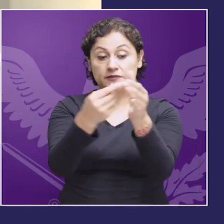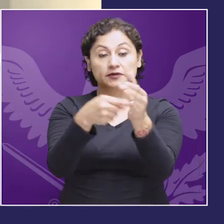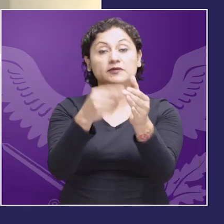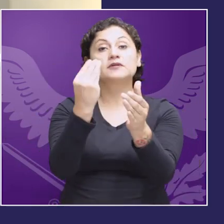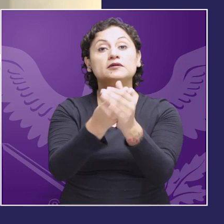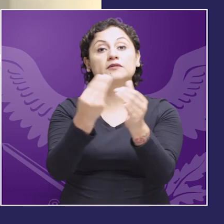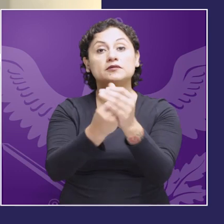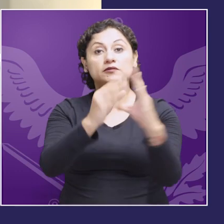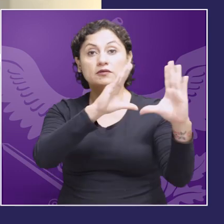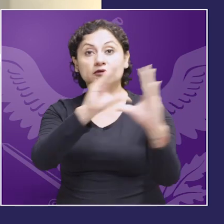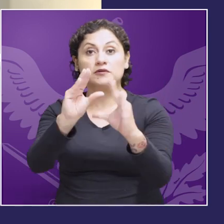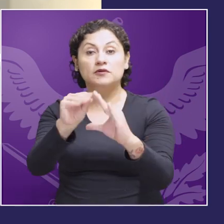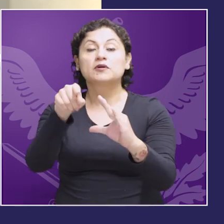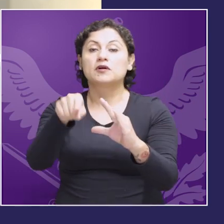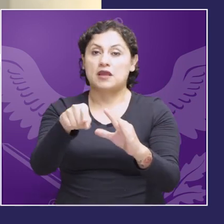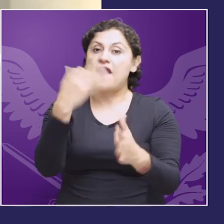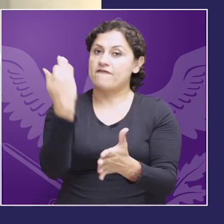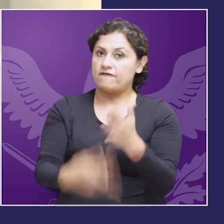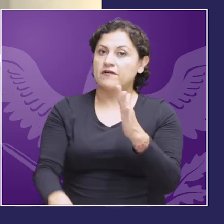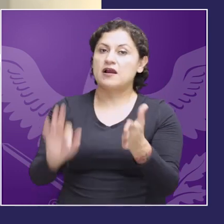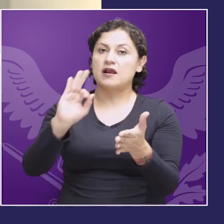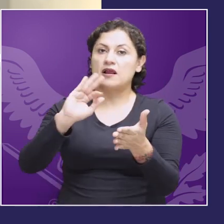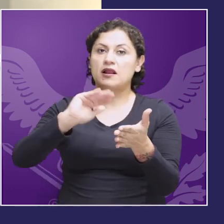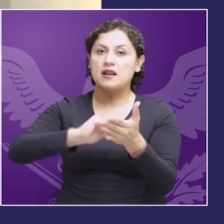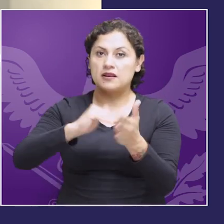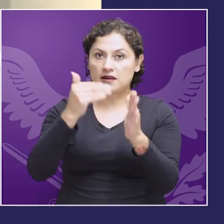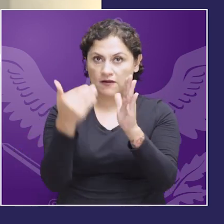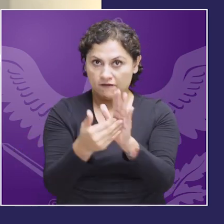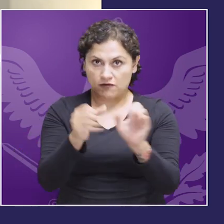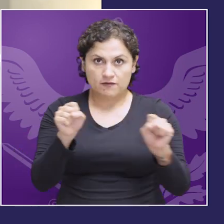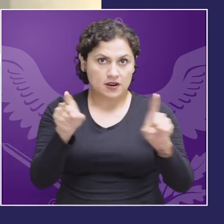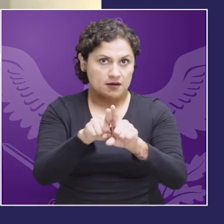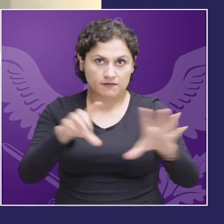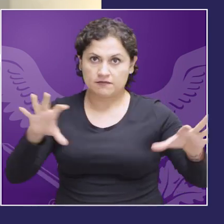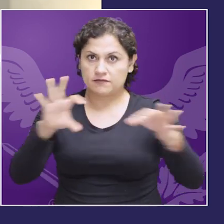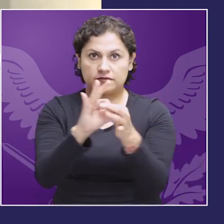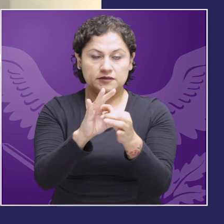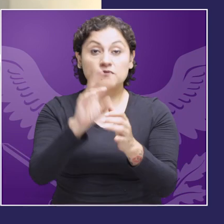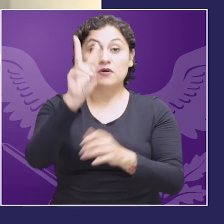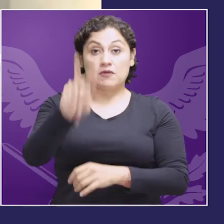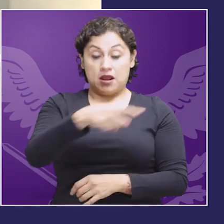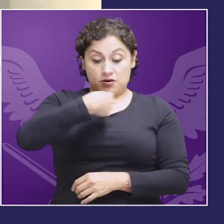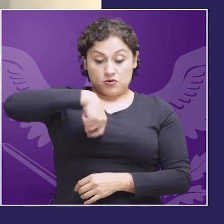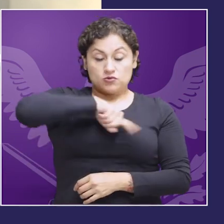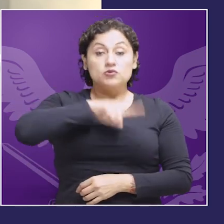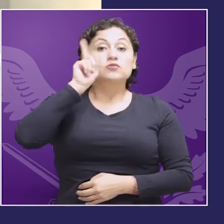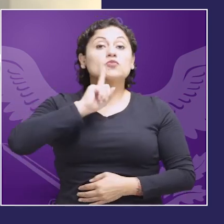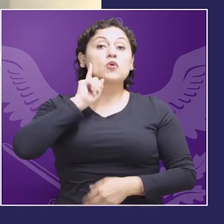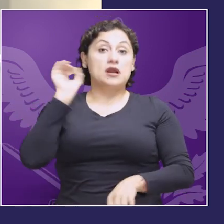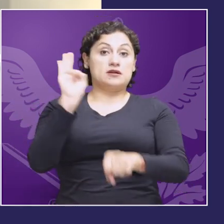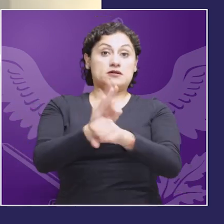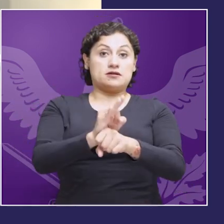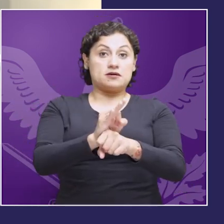en la reflexión. El primero es que en la capacitación sigo insistiendo que pasa por el corazón, y hay que hacer